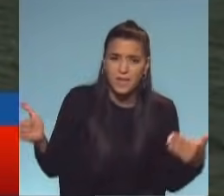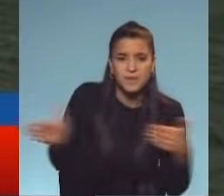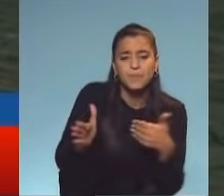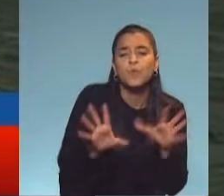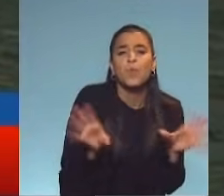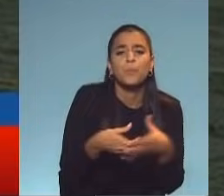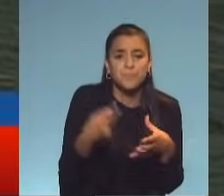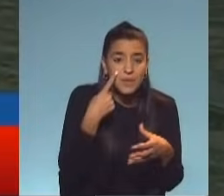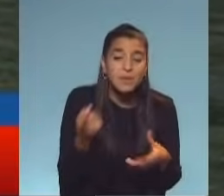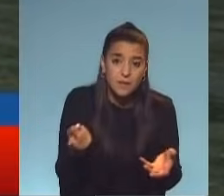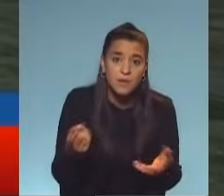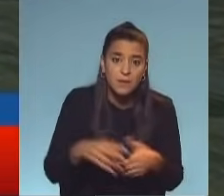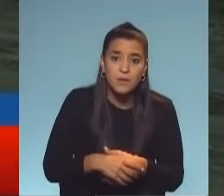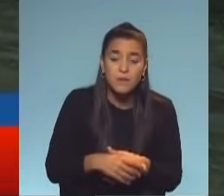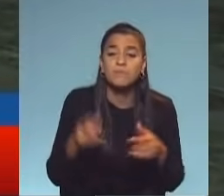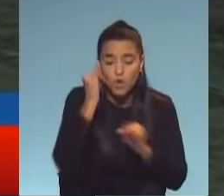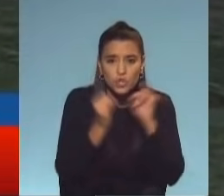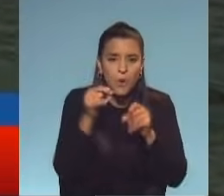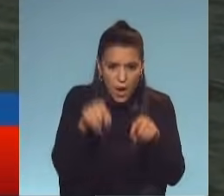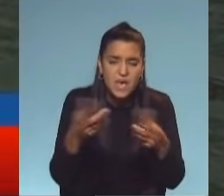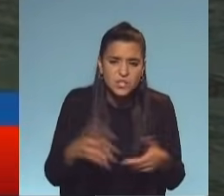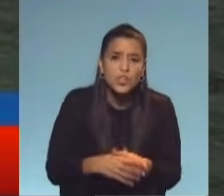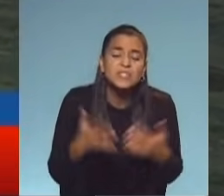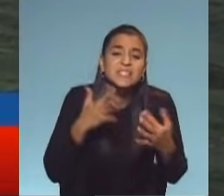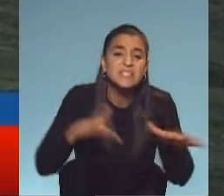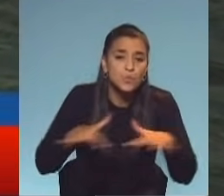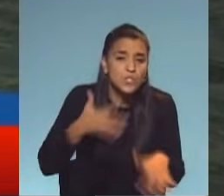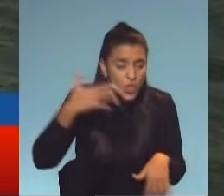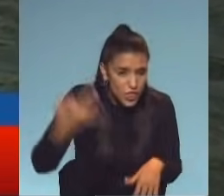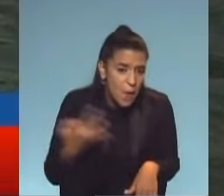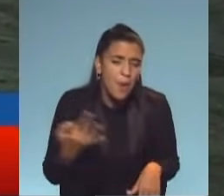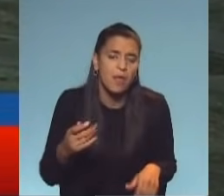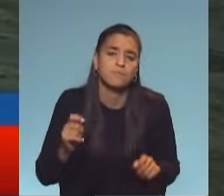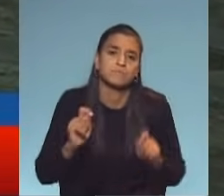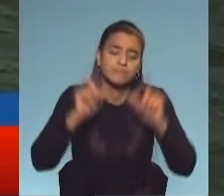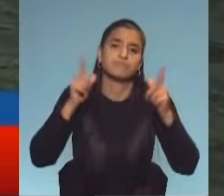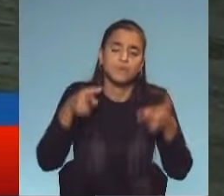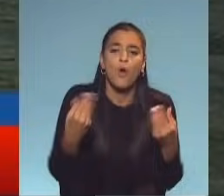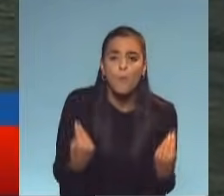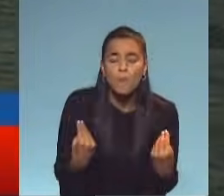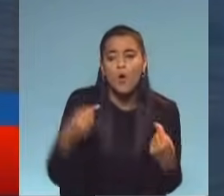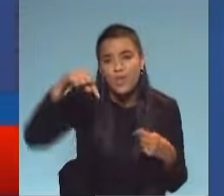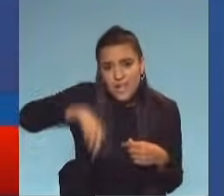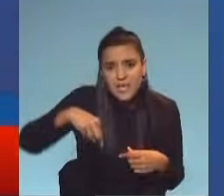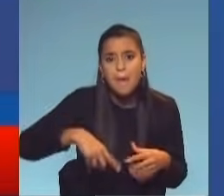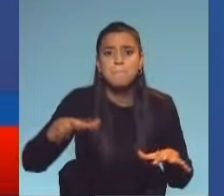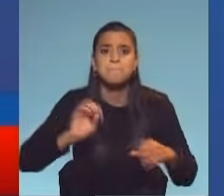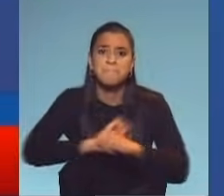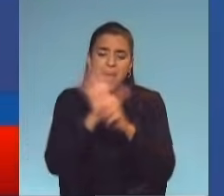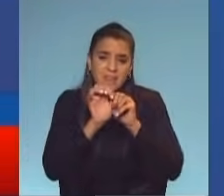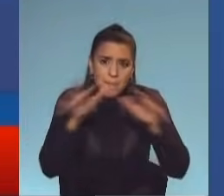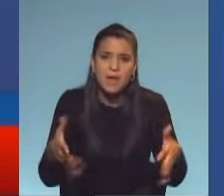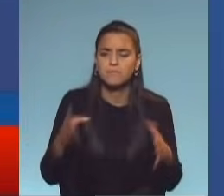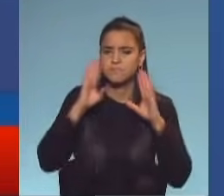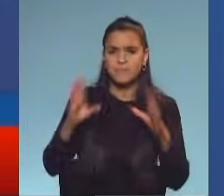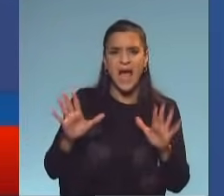burbuja que puede ser de parte de una eso. Y la situación, claro, la verdad, es que llamó demasiado la atención, porque en medio de esta pandemia nos